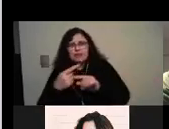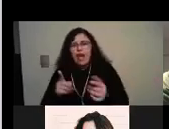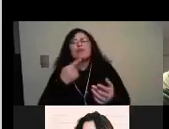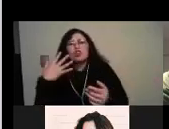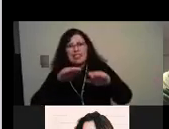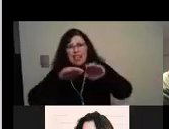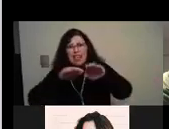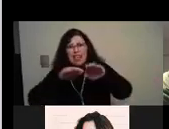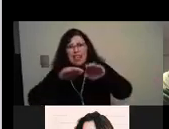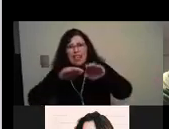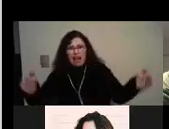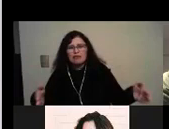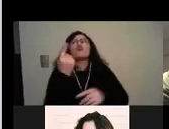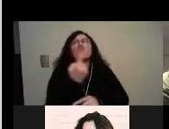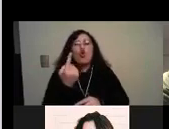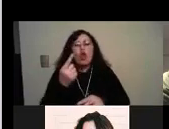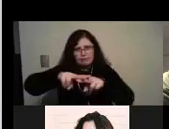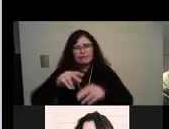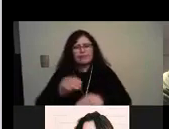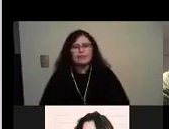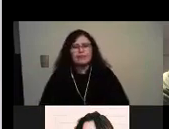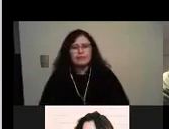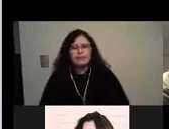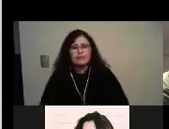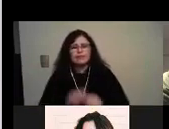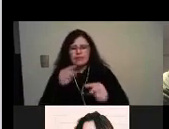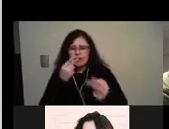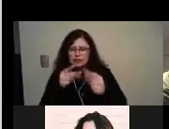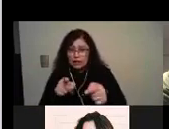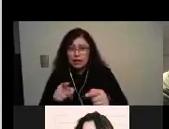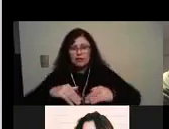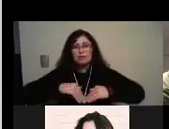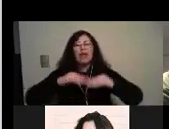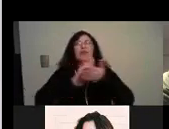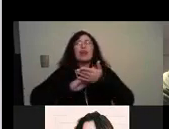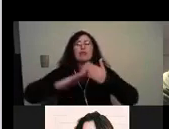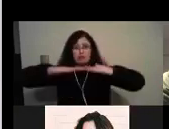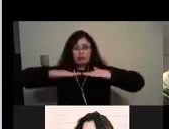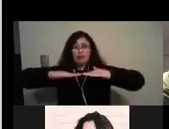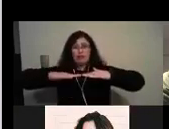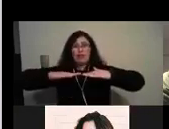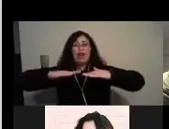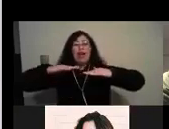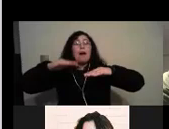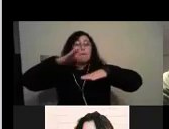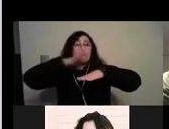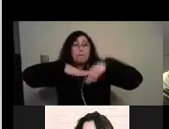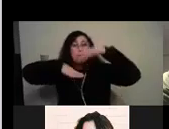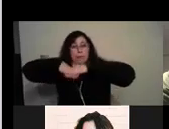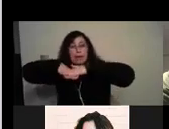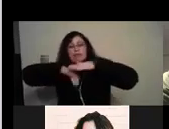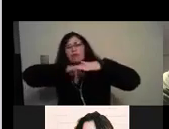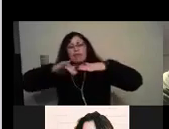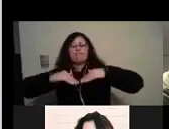Ahí va la silla de ruedas. Ya, esto es lo que yo les contaba, los apoyapiés se levantan hacia arriba, son abatibles. Y así usted puede acercar mucho más